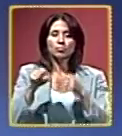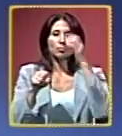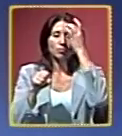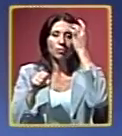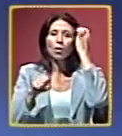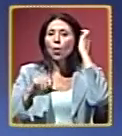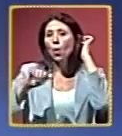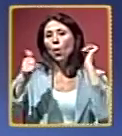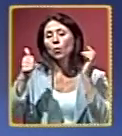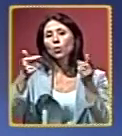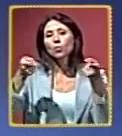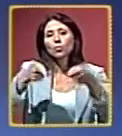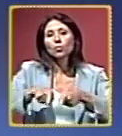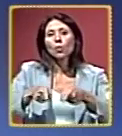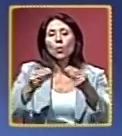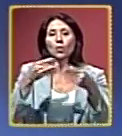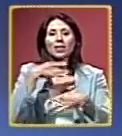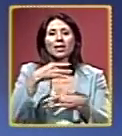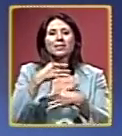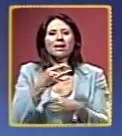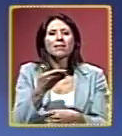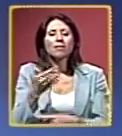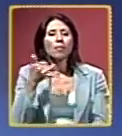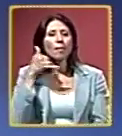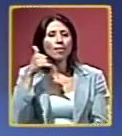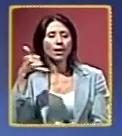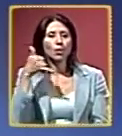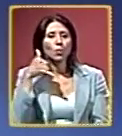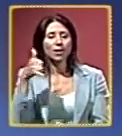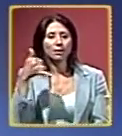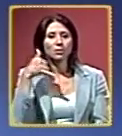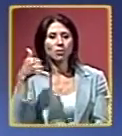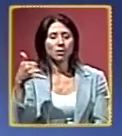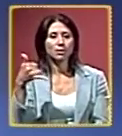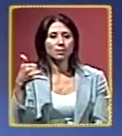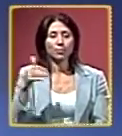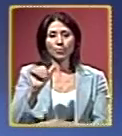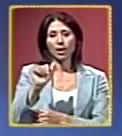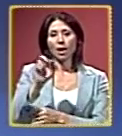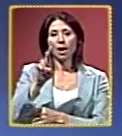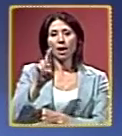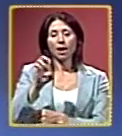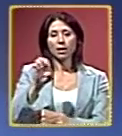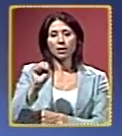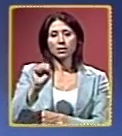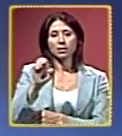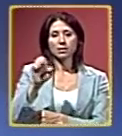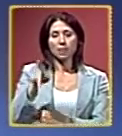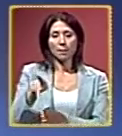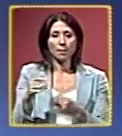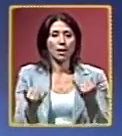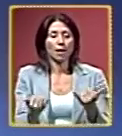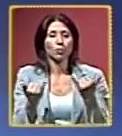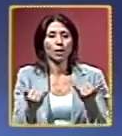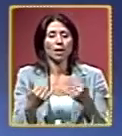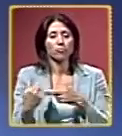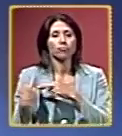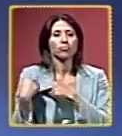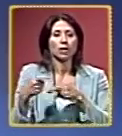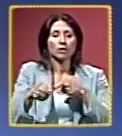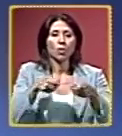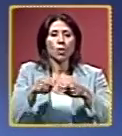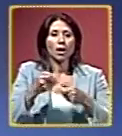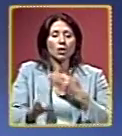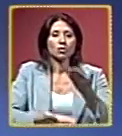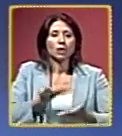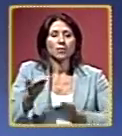interesante, bueno, es el de las telecomunicaciones, ¿verdad? Donde, bueno, a ARECEP le corresponde en la actualidad regular los servicios que